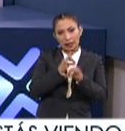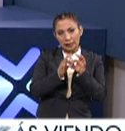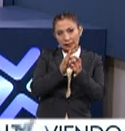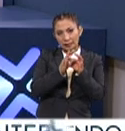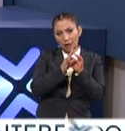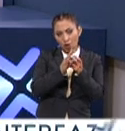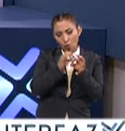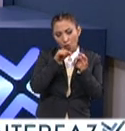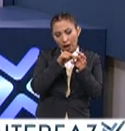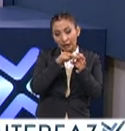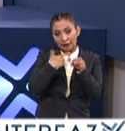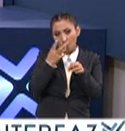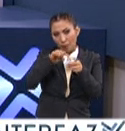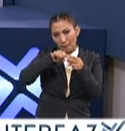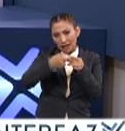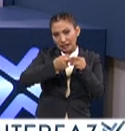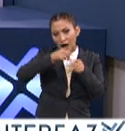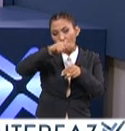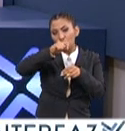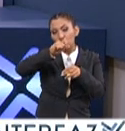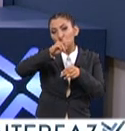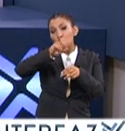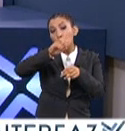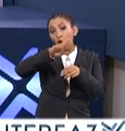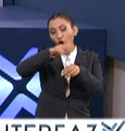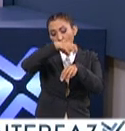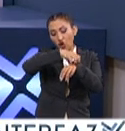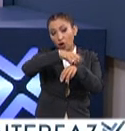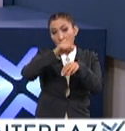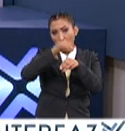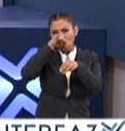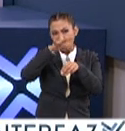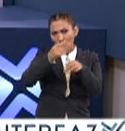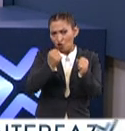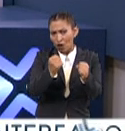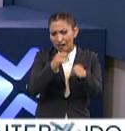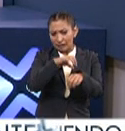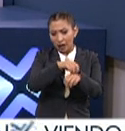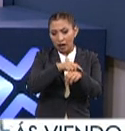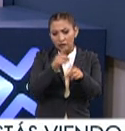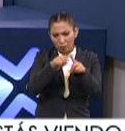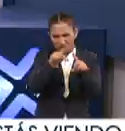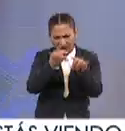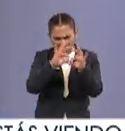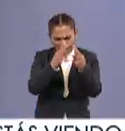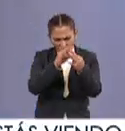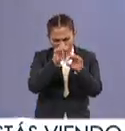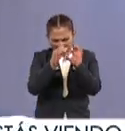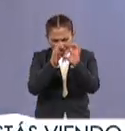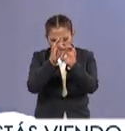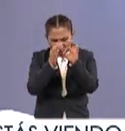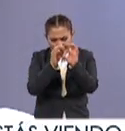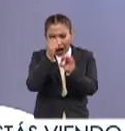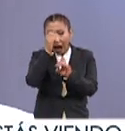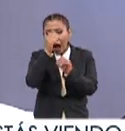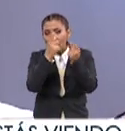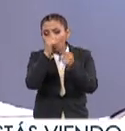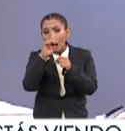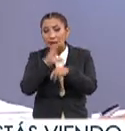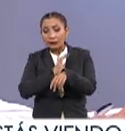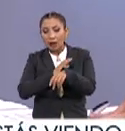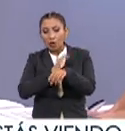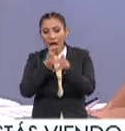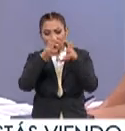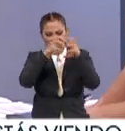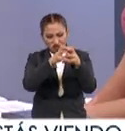células que forman el tumor, sobre todo en las formas más agresivas de cáncer, son heterogéneas. Algunas células constituyen